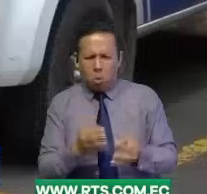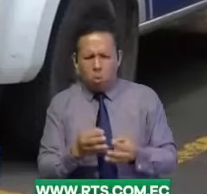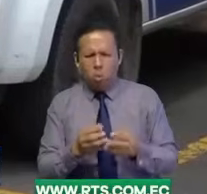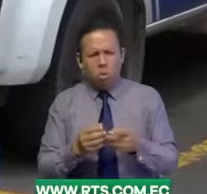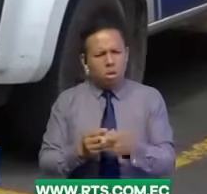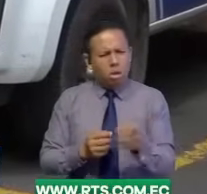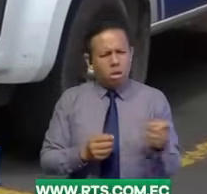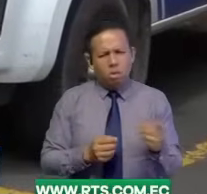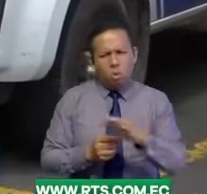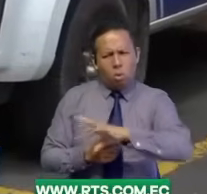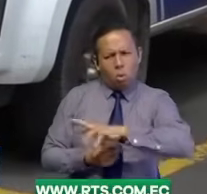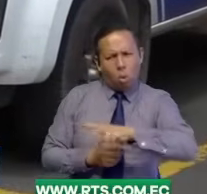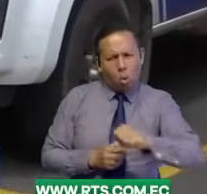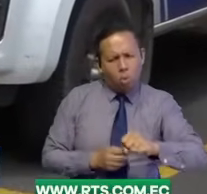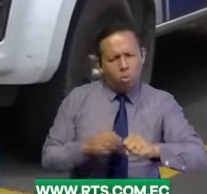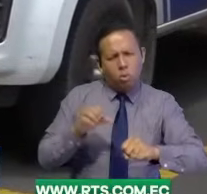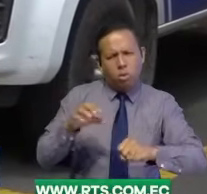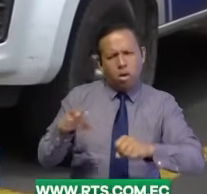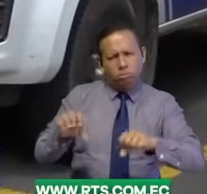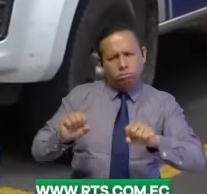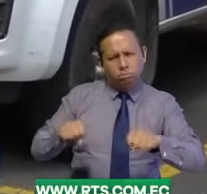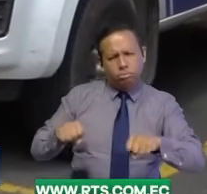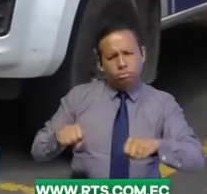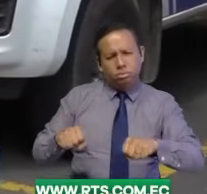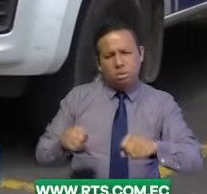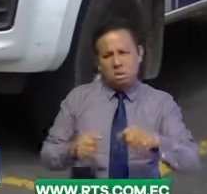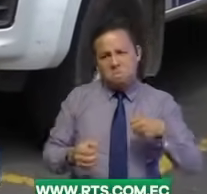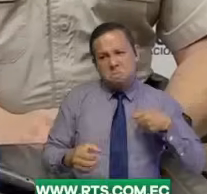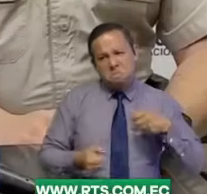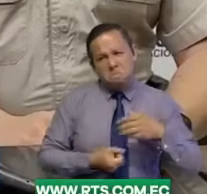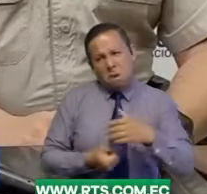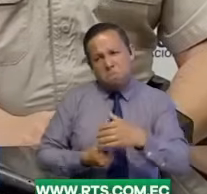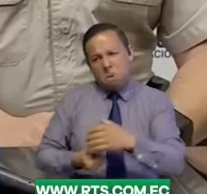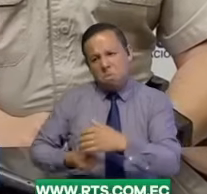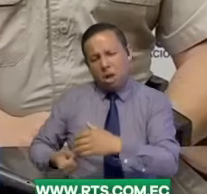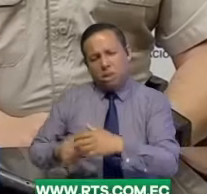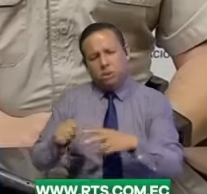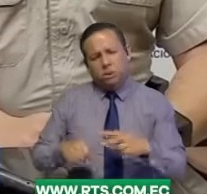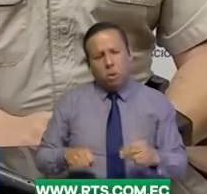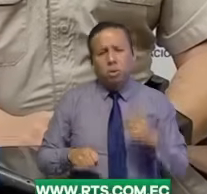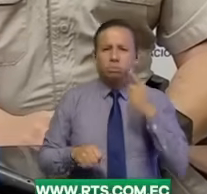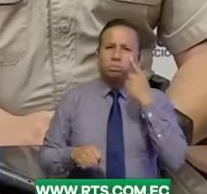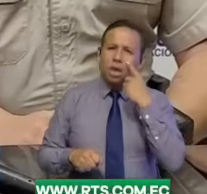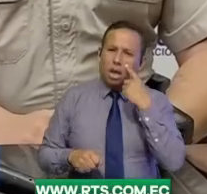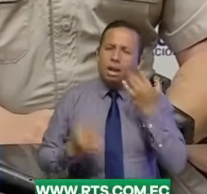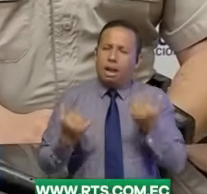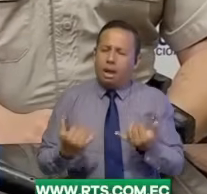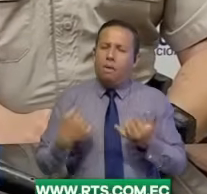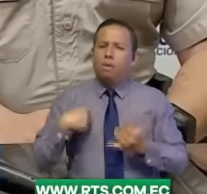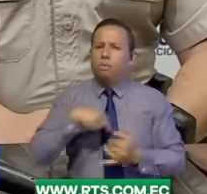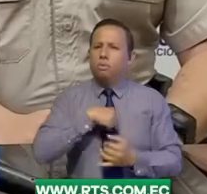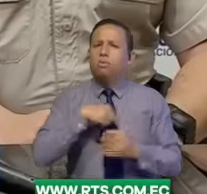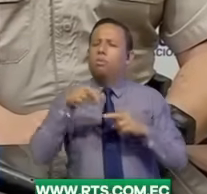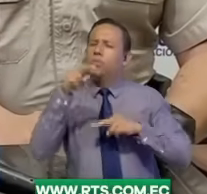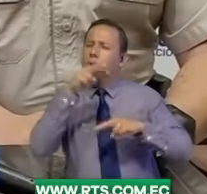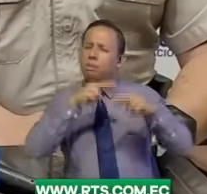moto sería el móvil de este atroz crimen. Todo esto estamos haciendo el análisis y